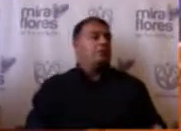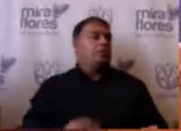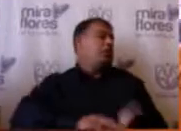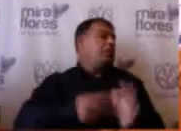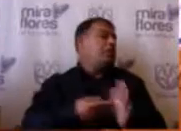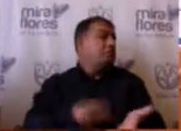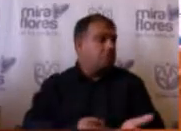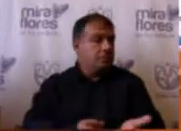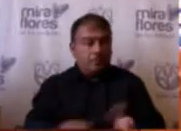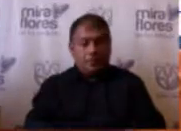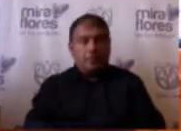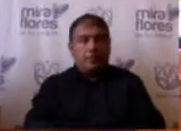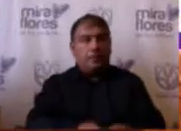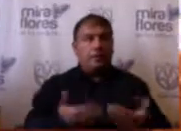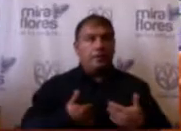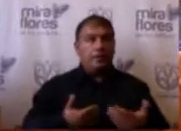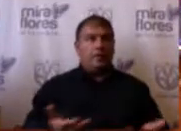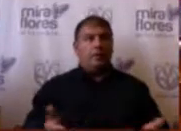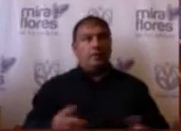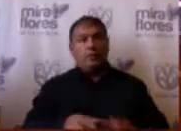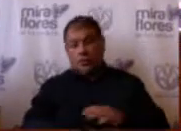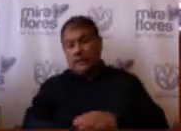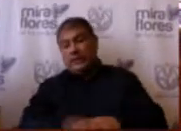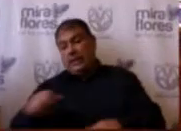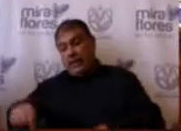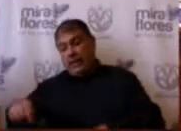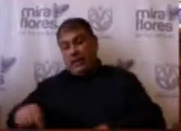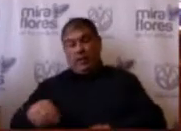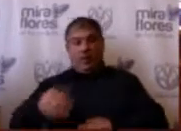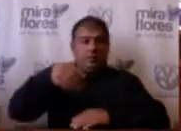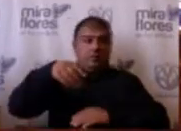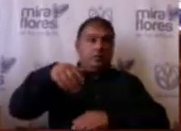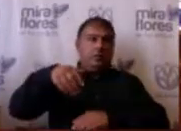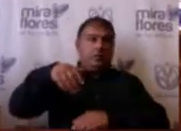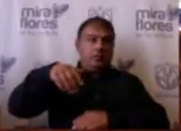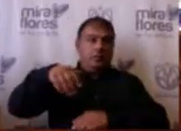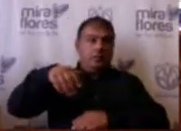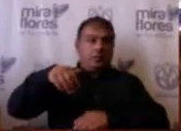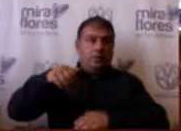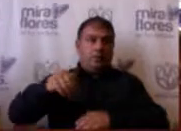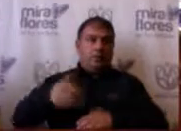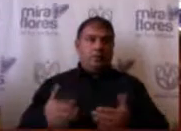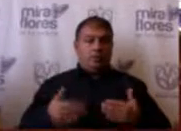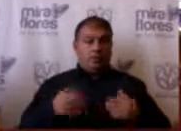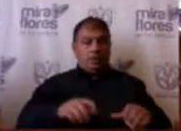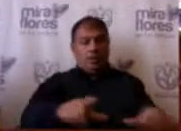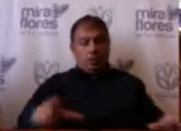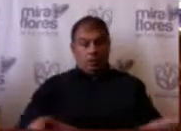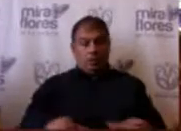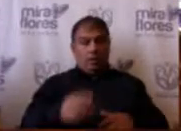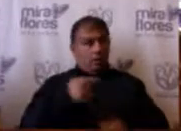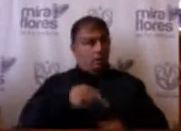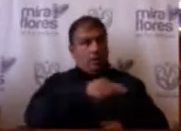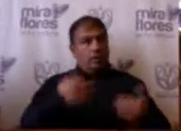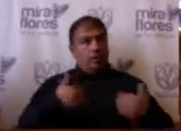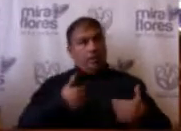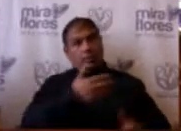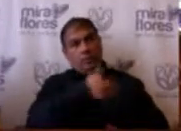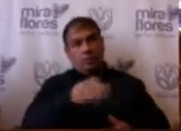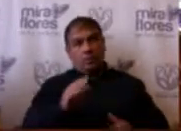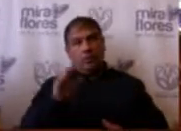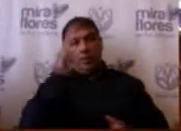significa de hecho cuando si alguien sale aquí de la del salón de consejo tenemos